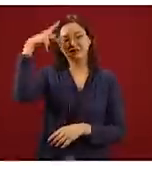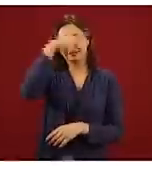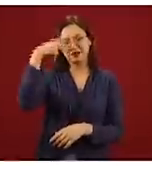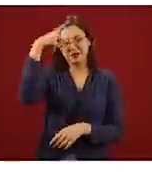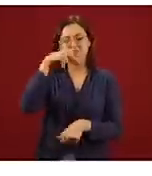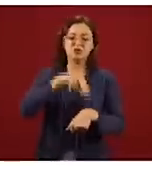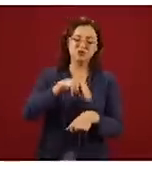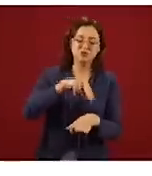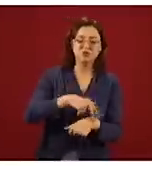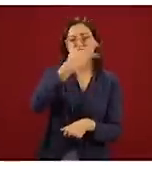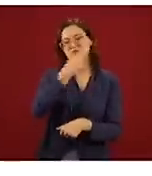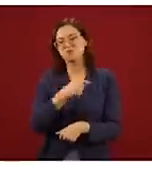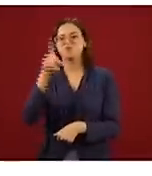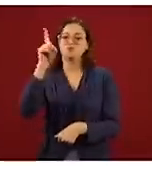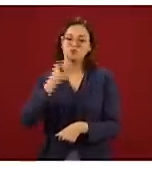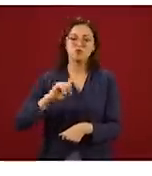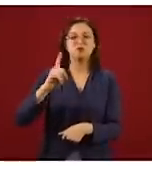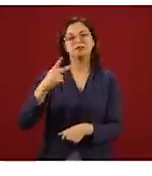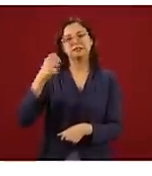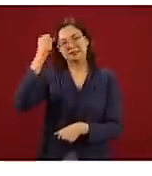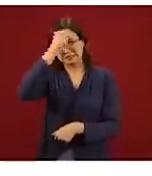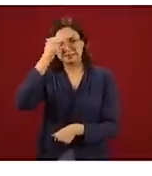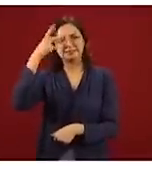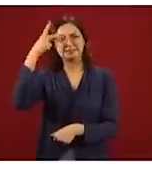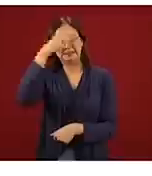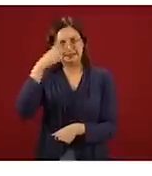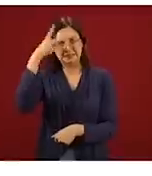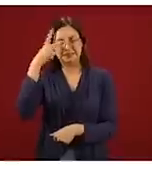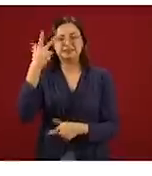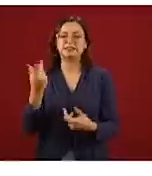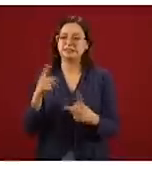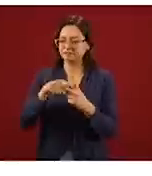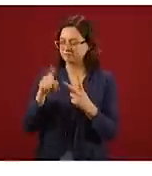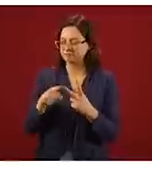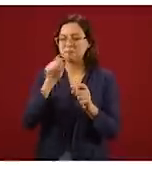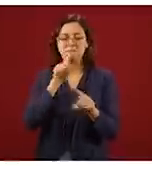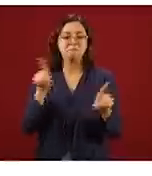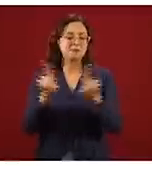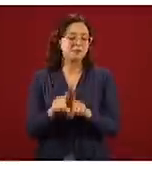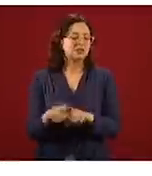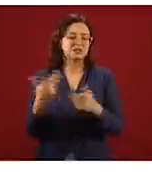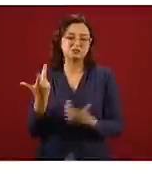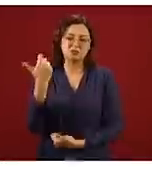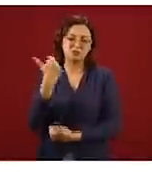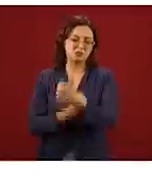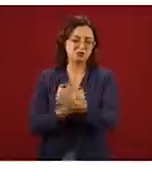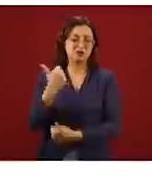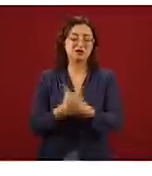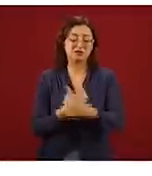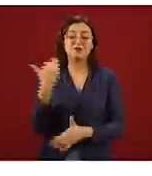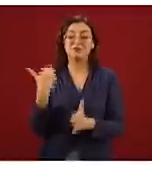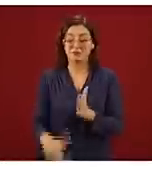médicas y médicos como los psiquiatras, pero también el personal de psicología, que es una profesión en sí misma, y